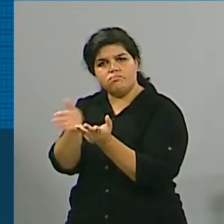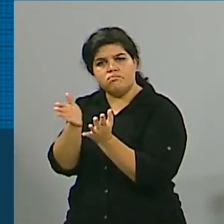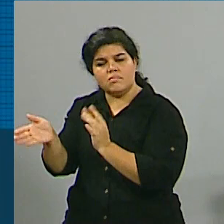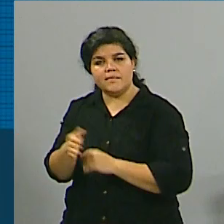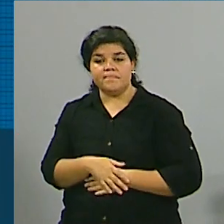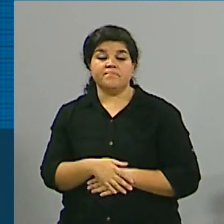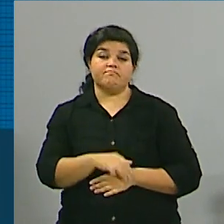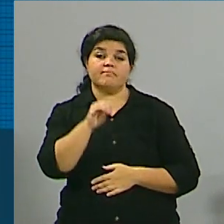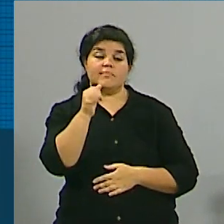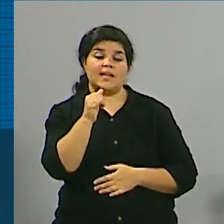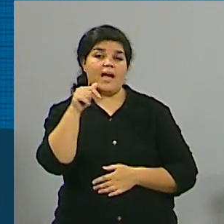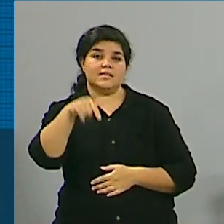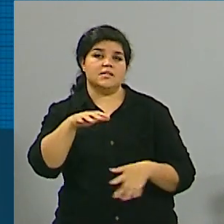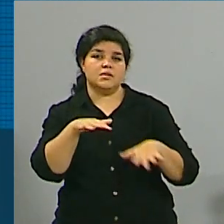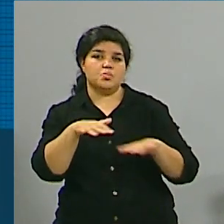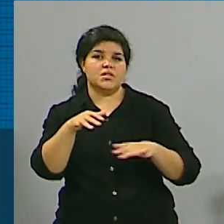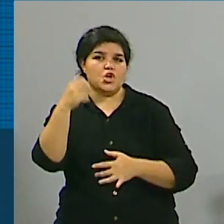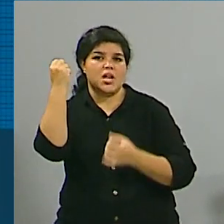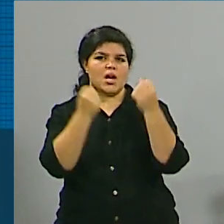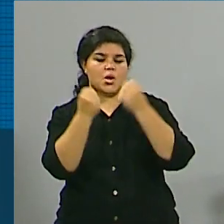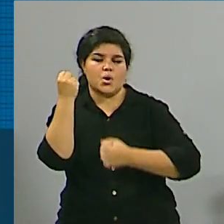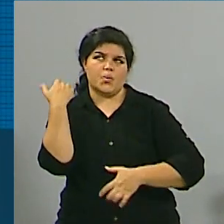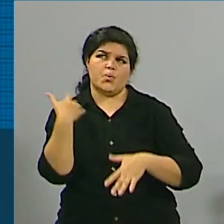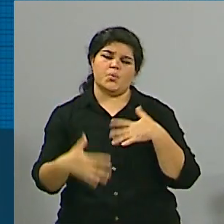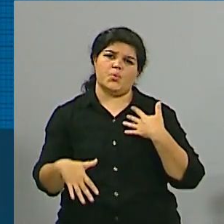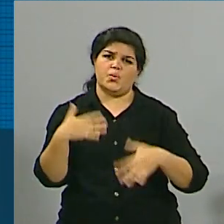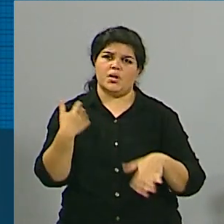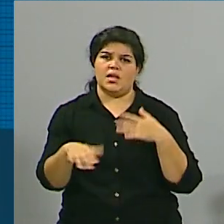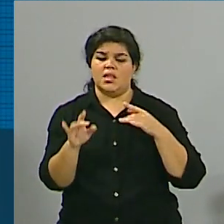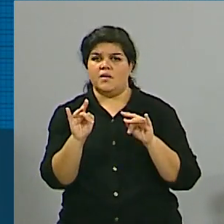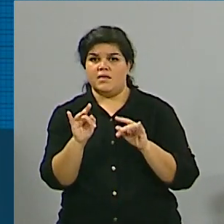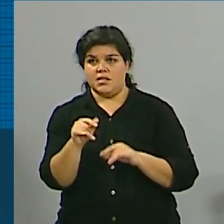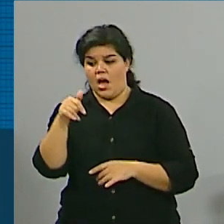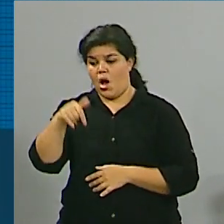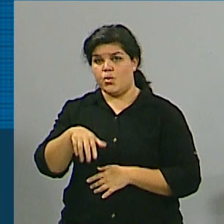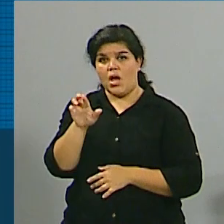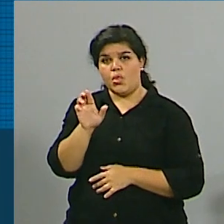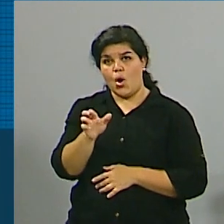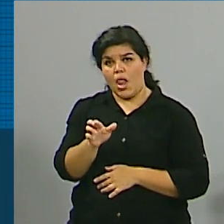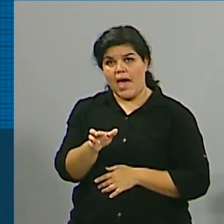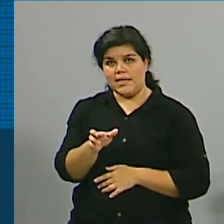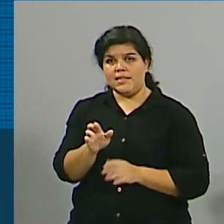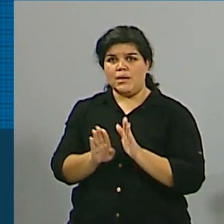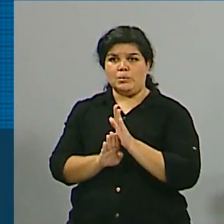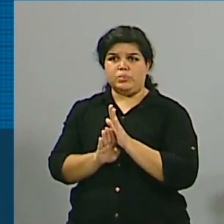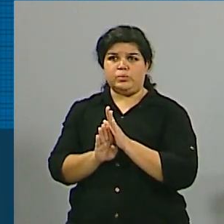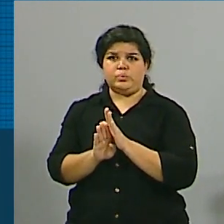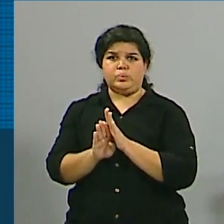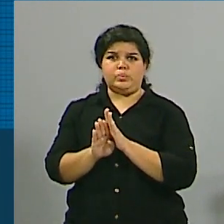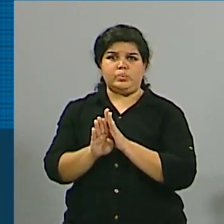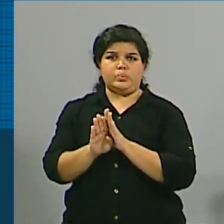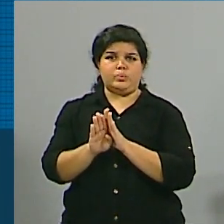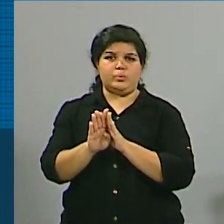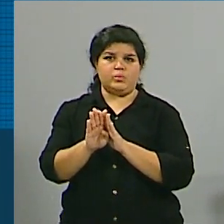actualmente se vive una situación bastante caótica, incluso hoy que el dólar tuvo una corrida bastante